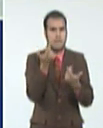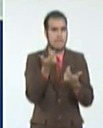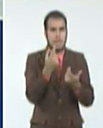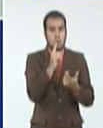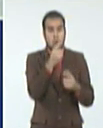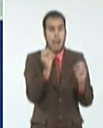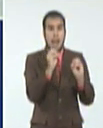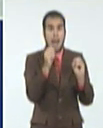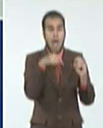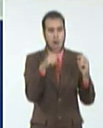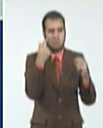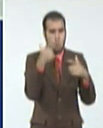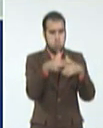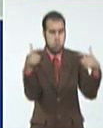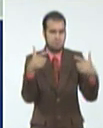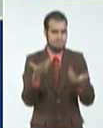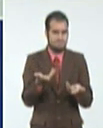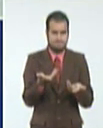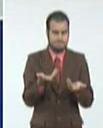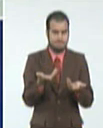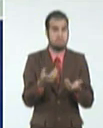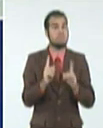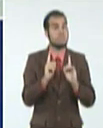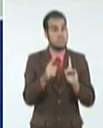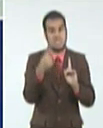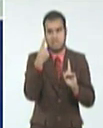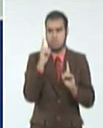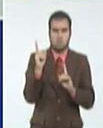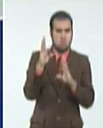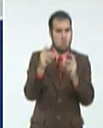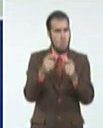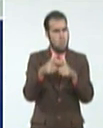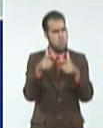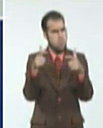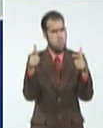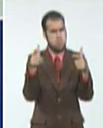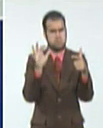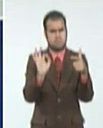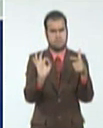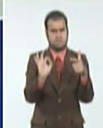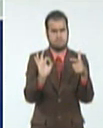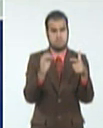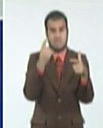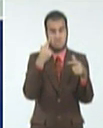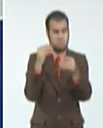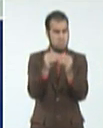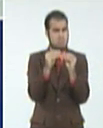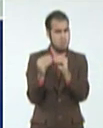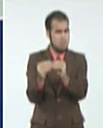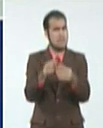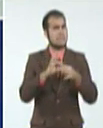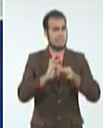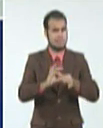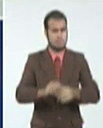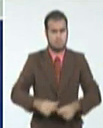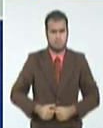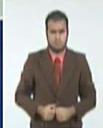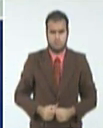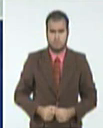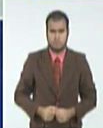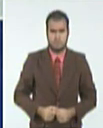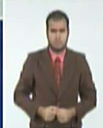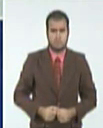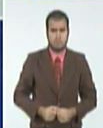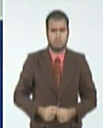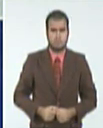aunque sea producto de eso, pero es una cifra muy elevada que expresa una transmisión importante. El